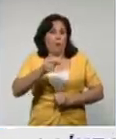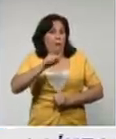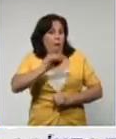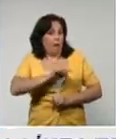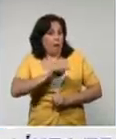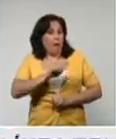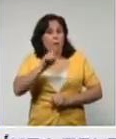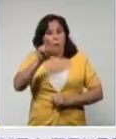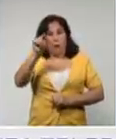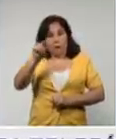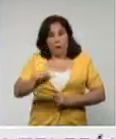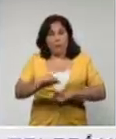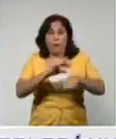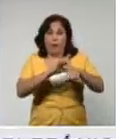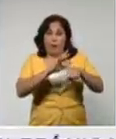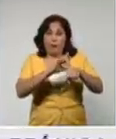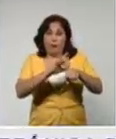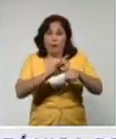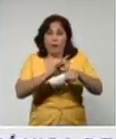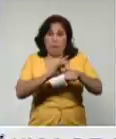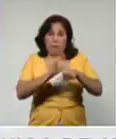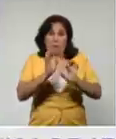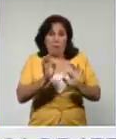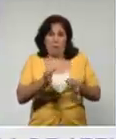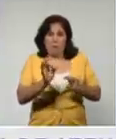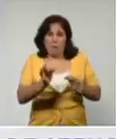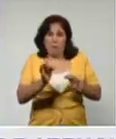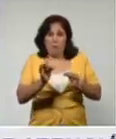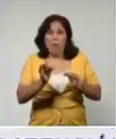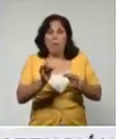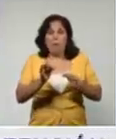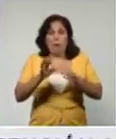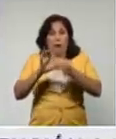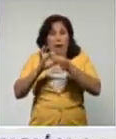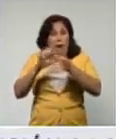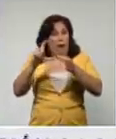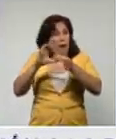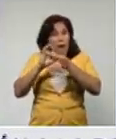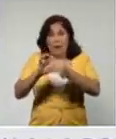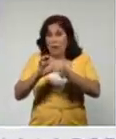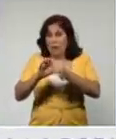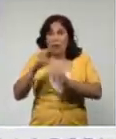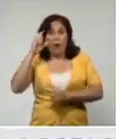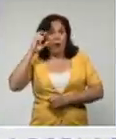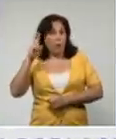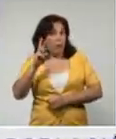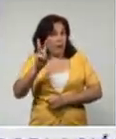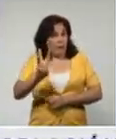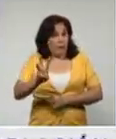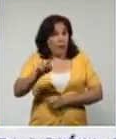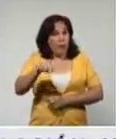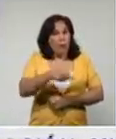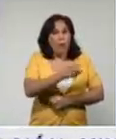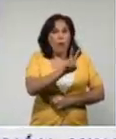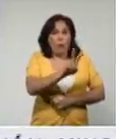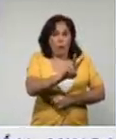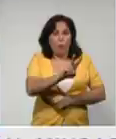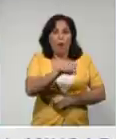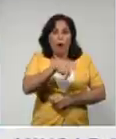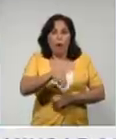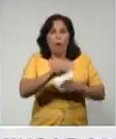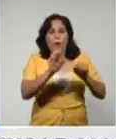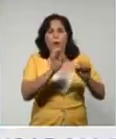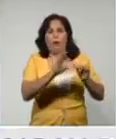los pacientes que estaba reportado de crítico, acuérdense que era 3, pasó al estado de